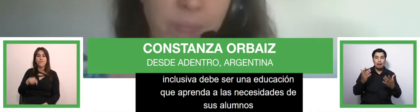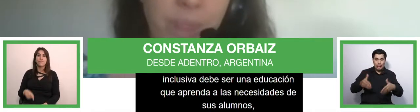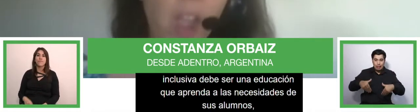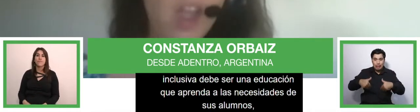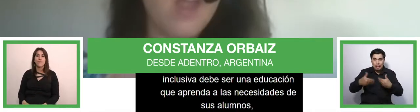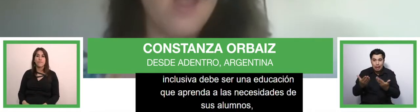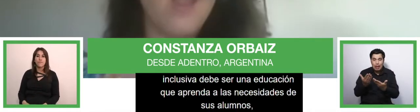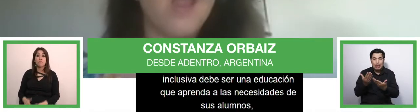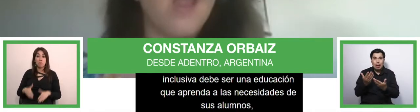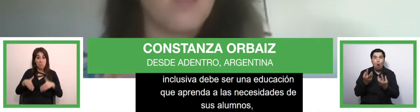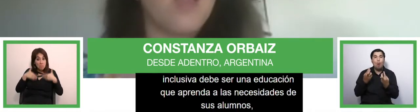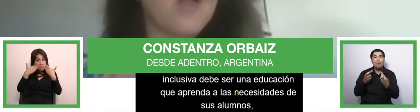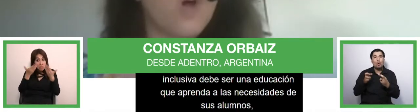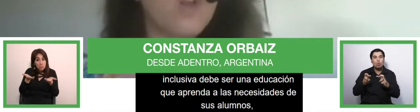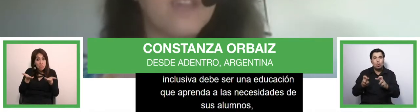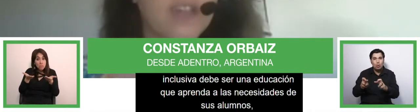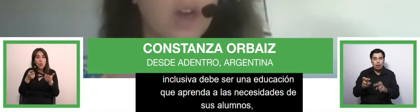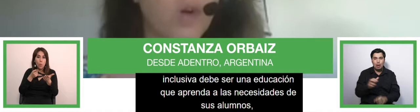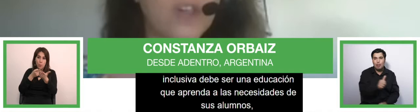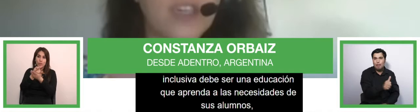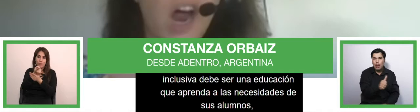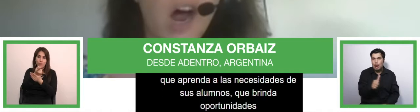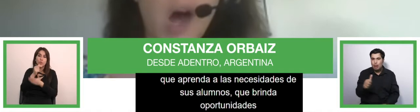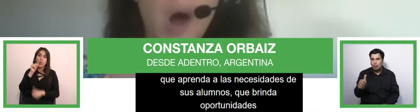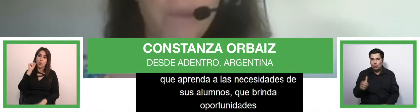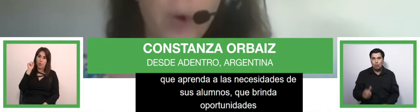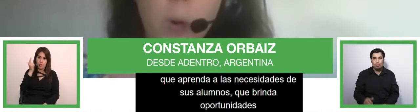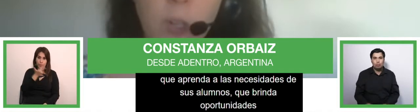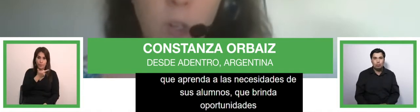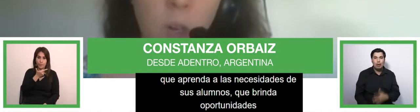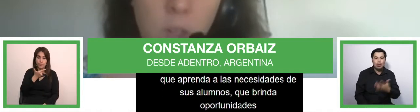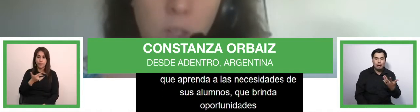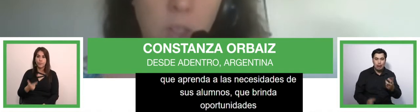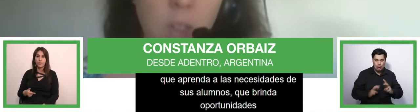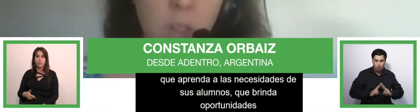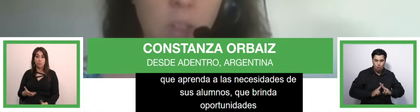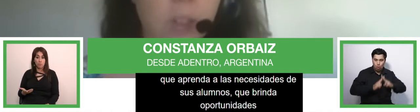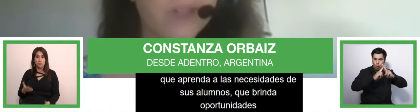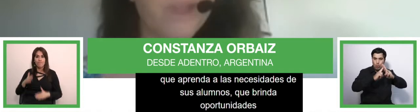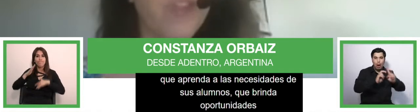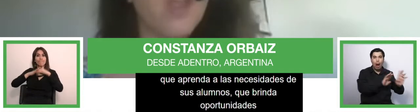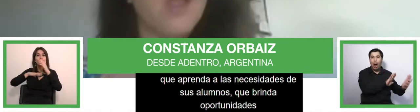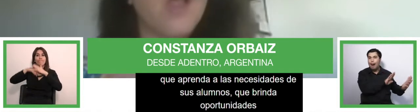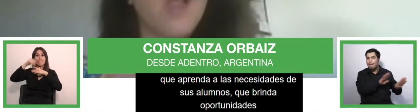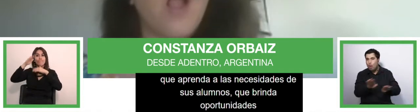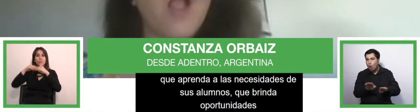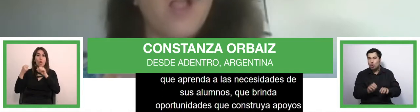oportunidades, que construya apoyos,